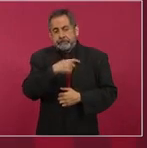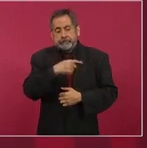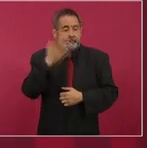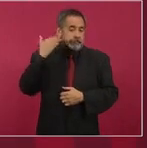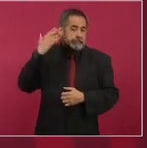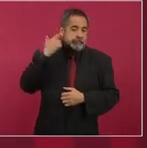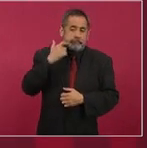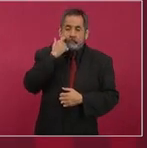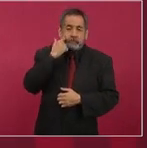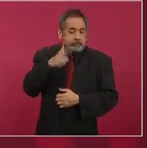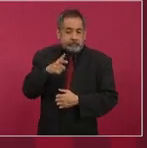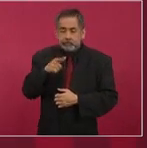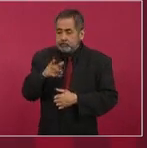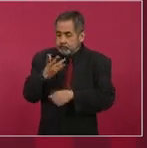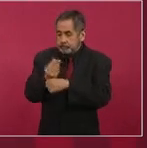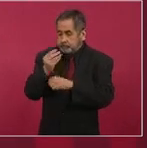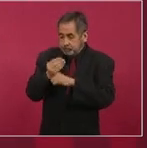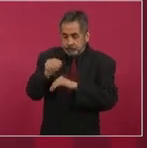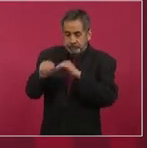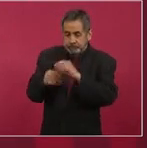en